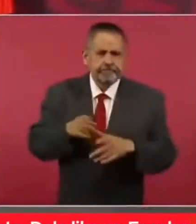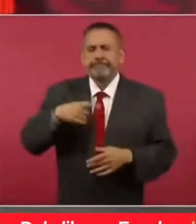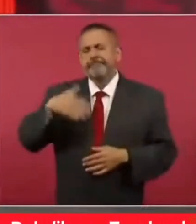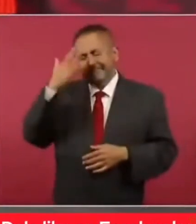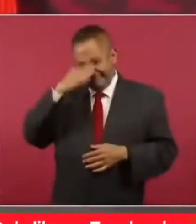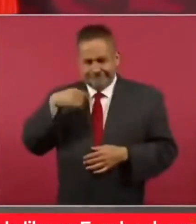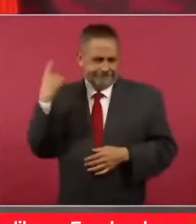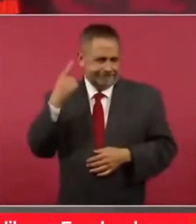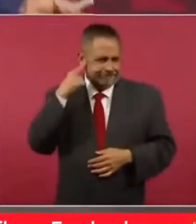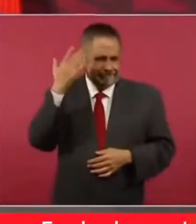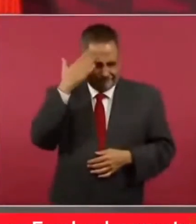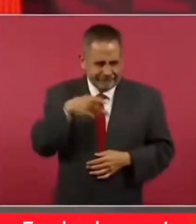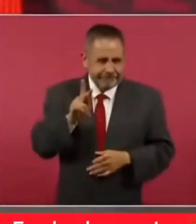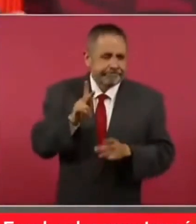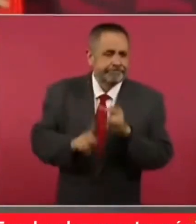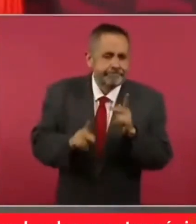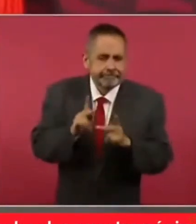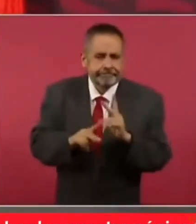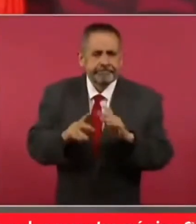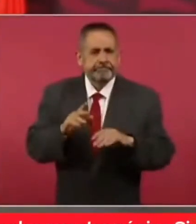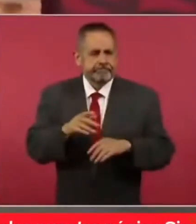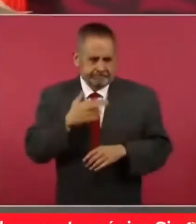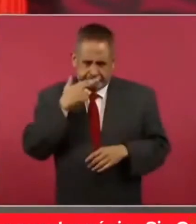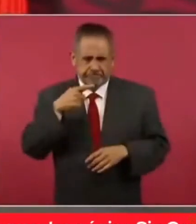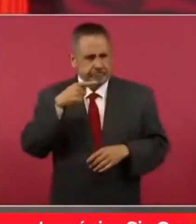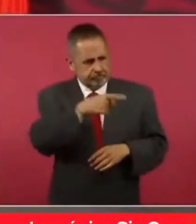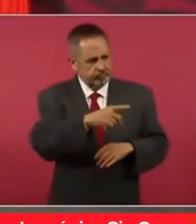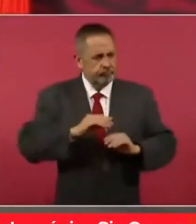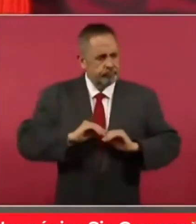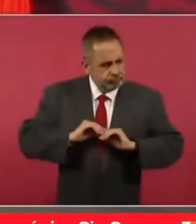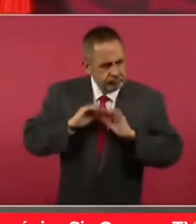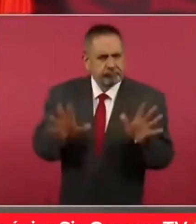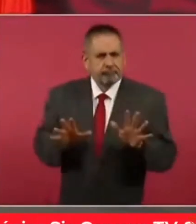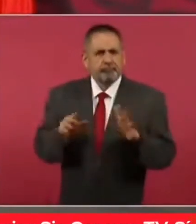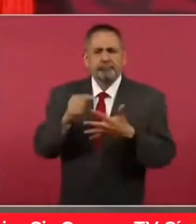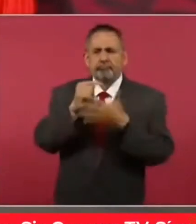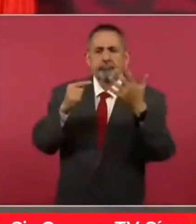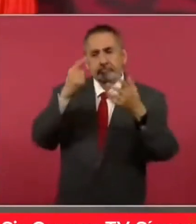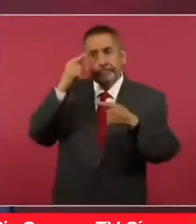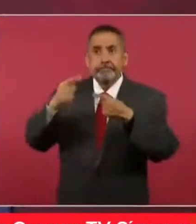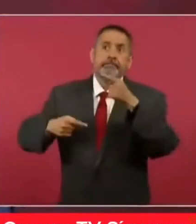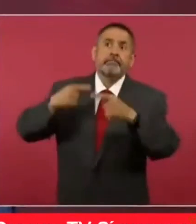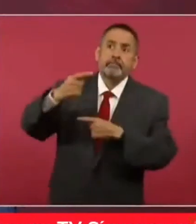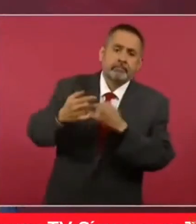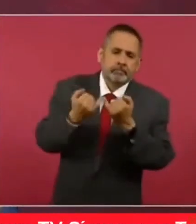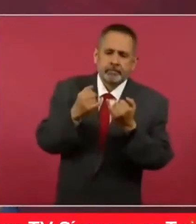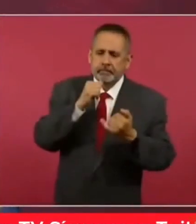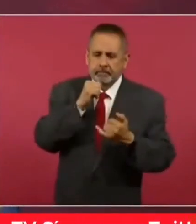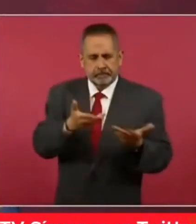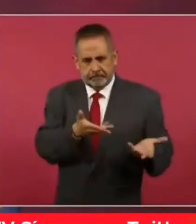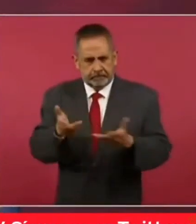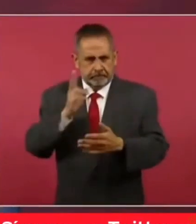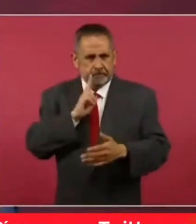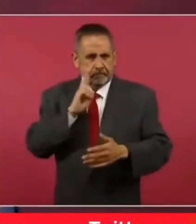sabe, pero sería muy bueno para que no se repitan esas cosas.